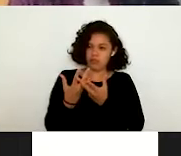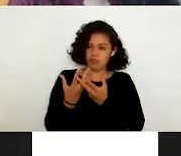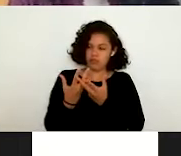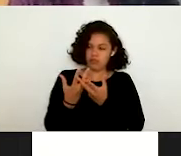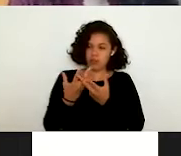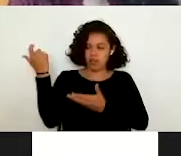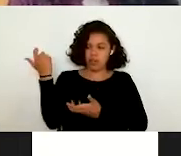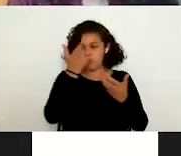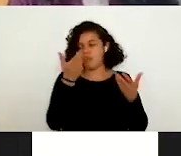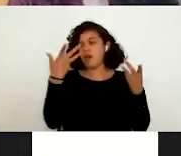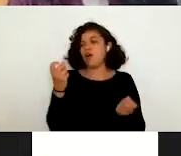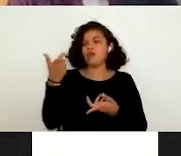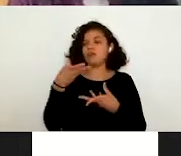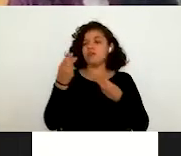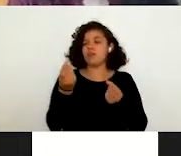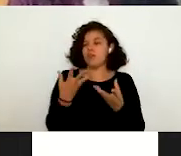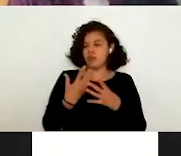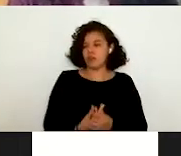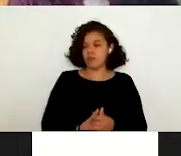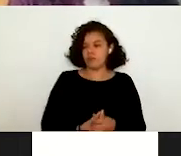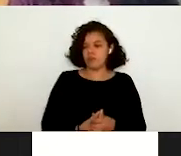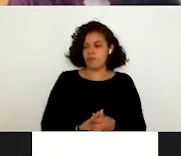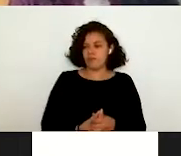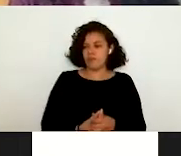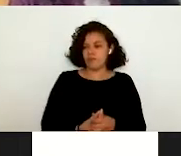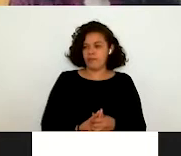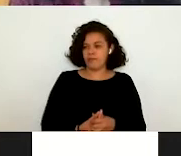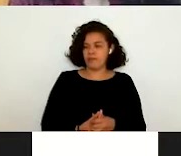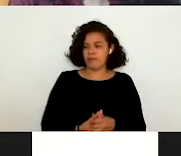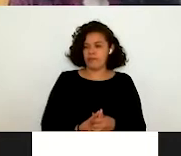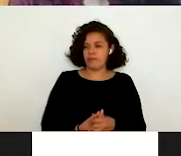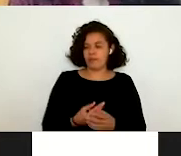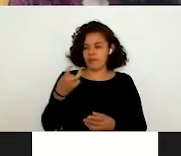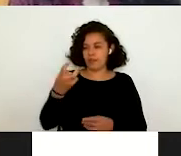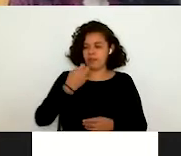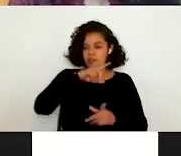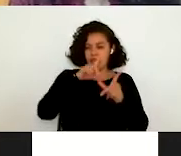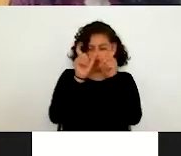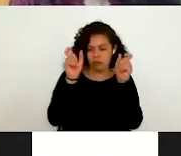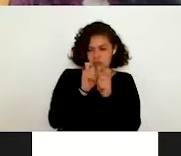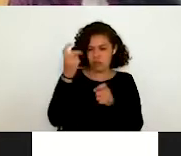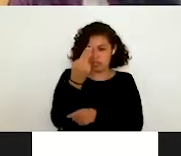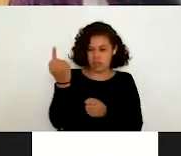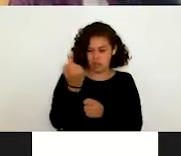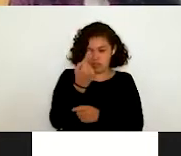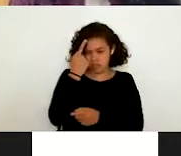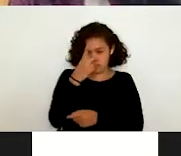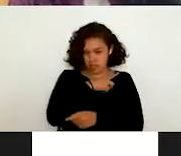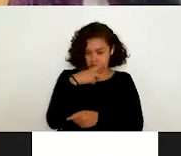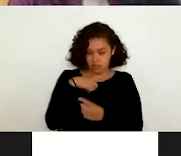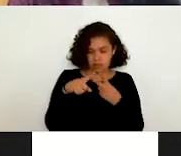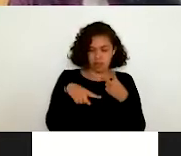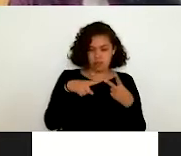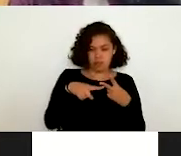el presupuesto, ¿no? Que aquí vamos a resumir qué necesitamos financieramente, qué necesitamos